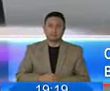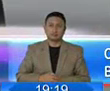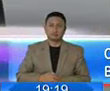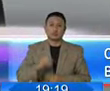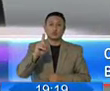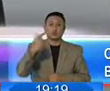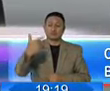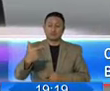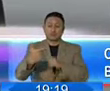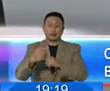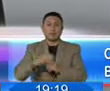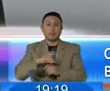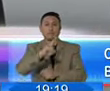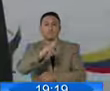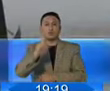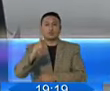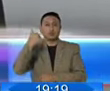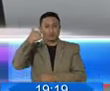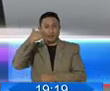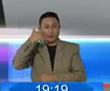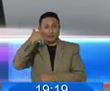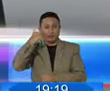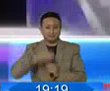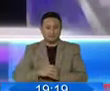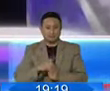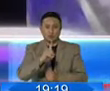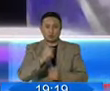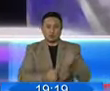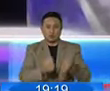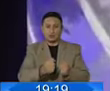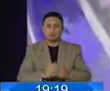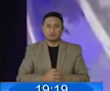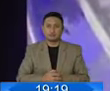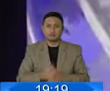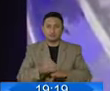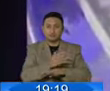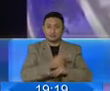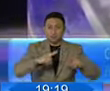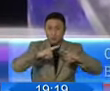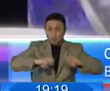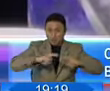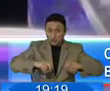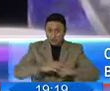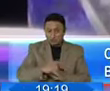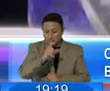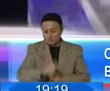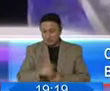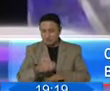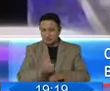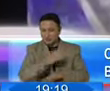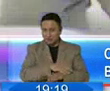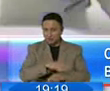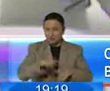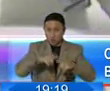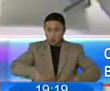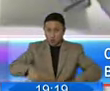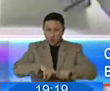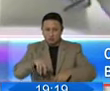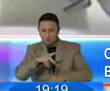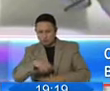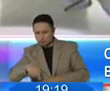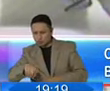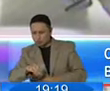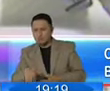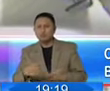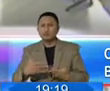de fuego, 21 teléfonos celulares y un vehículo. Según las investigaciones, los sospechosos realizaban una sectorización de dónde iban a